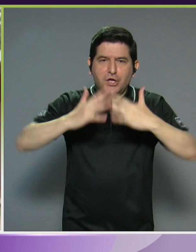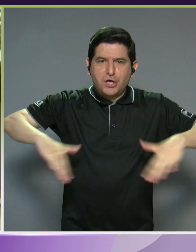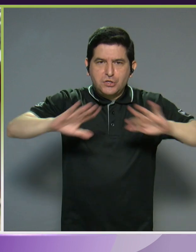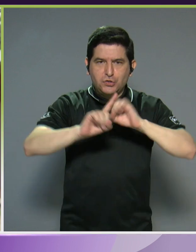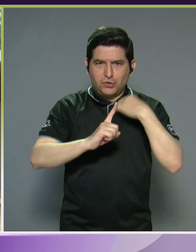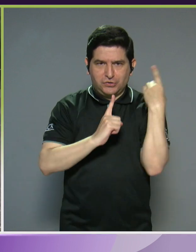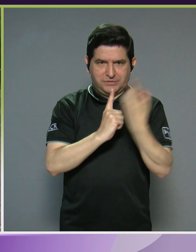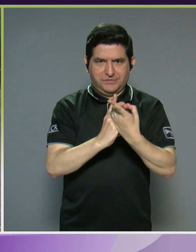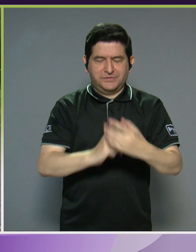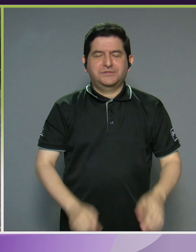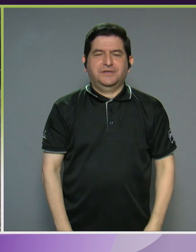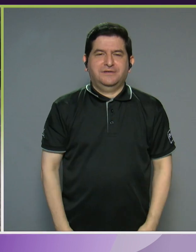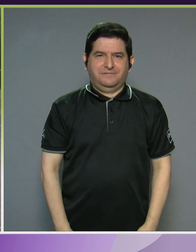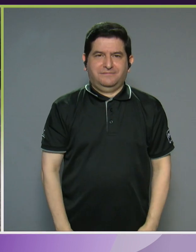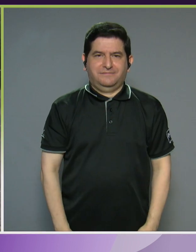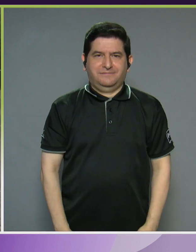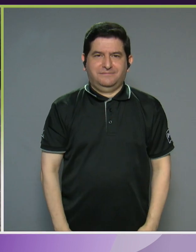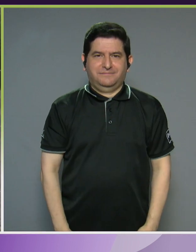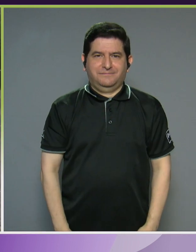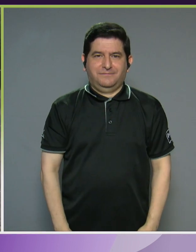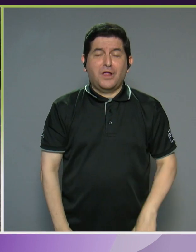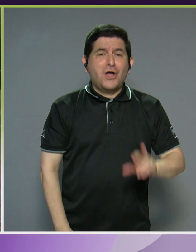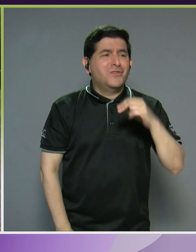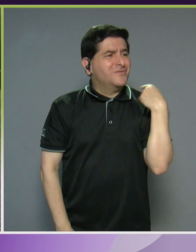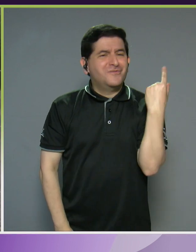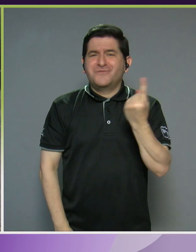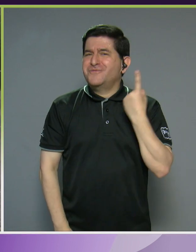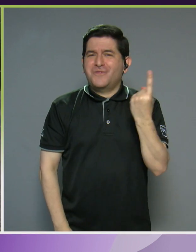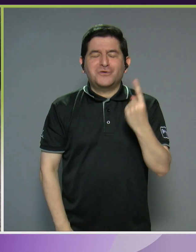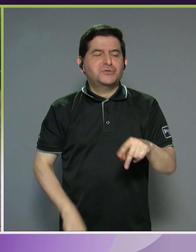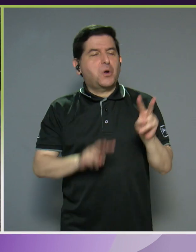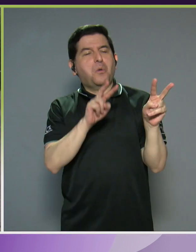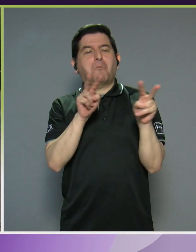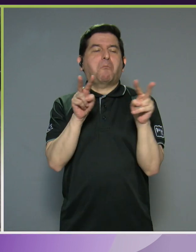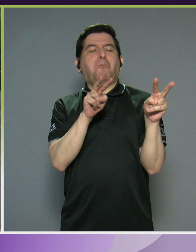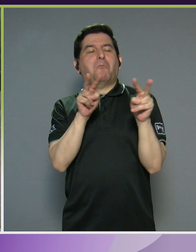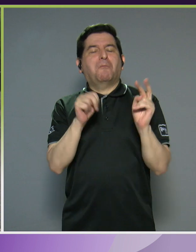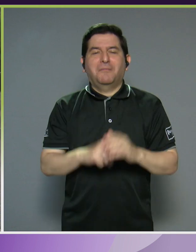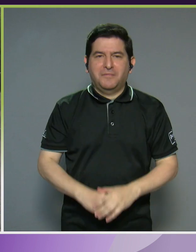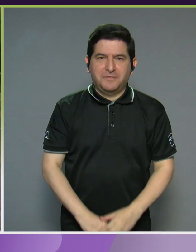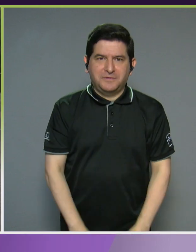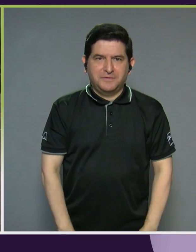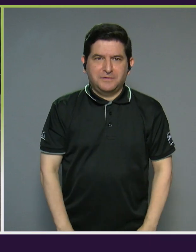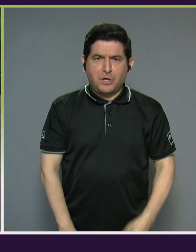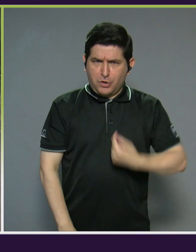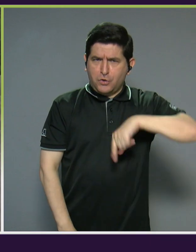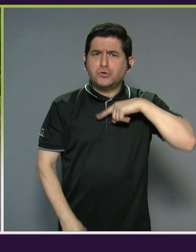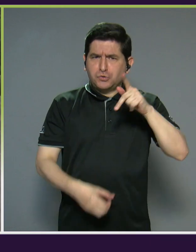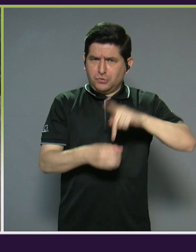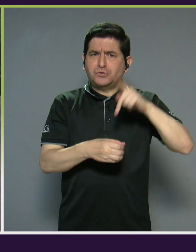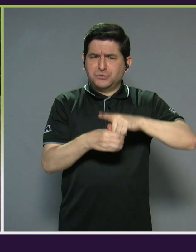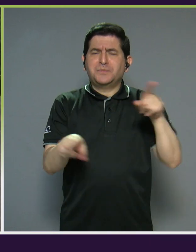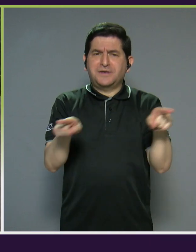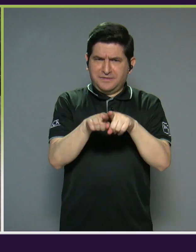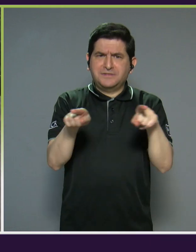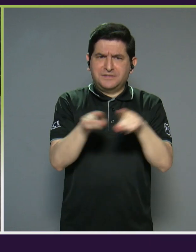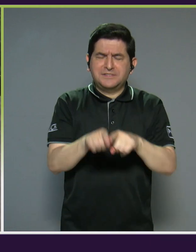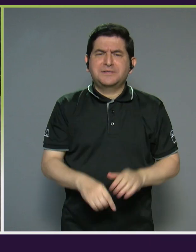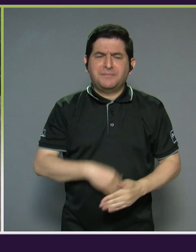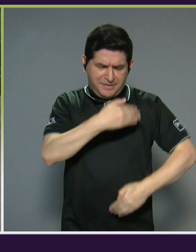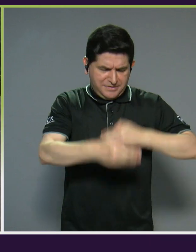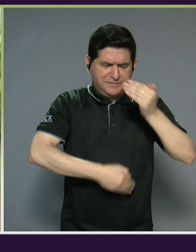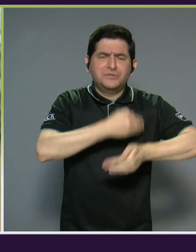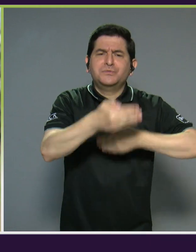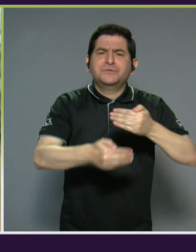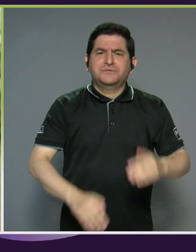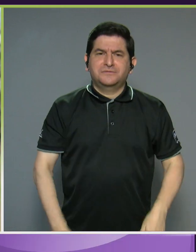la sociedad. Ser no solo espectadores, sino actores y actrices de este